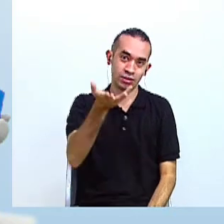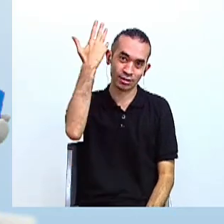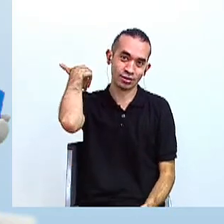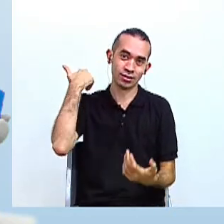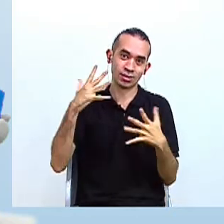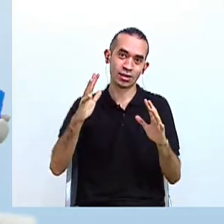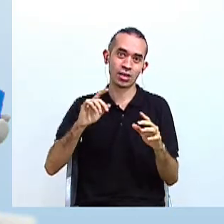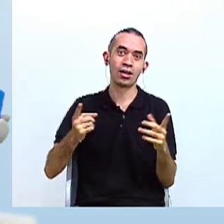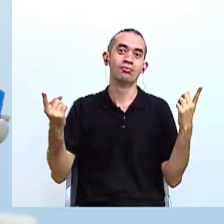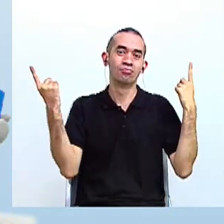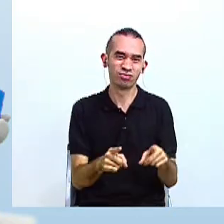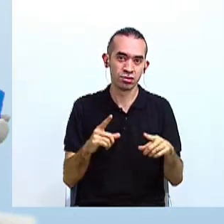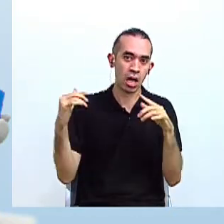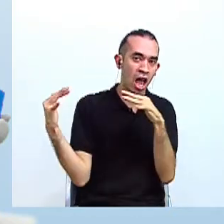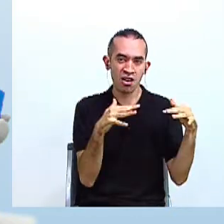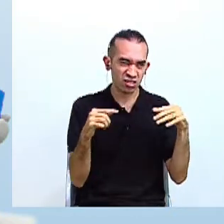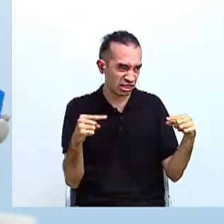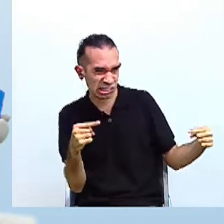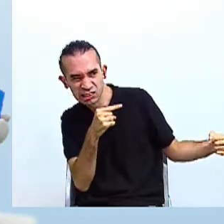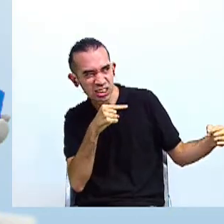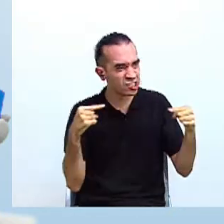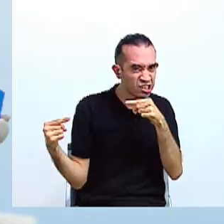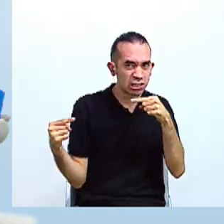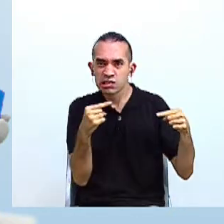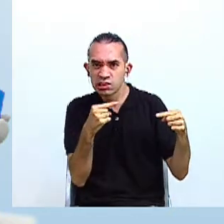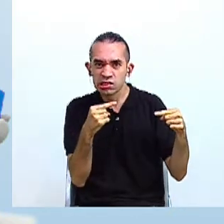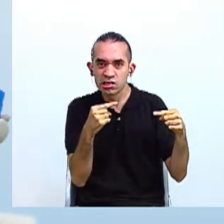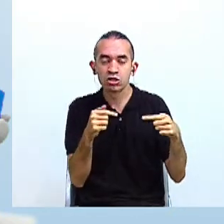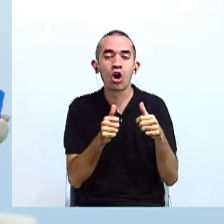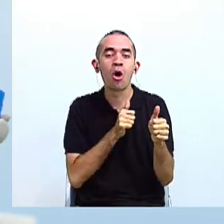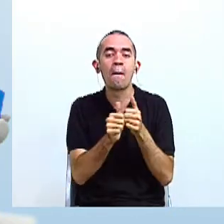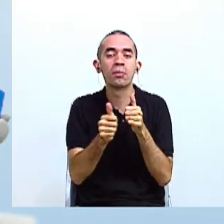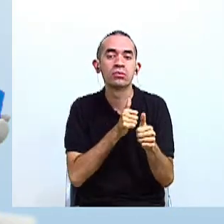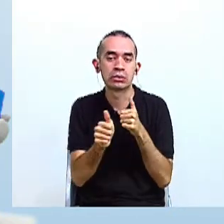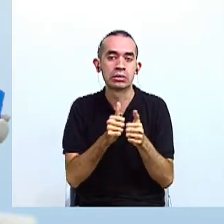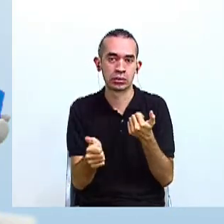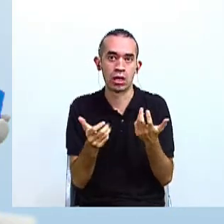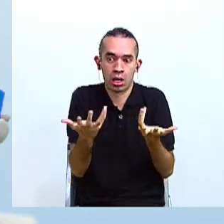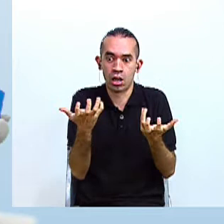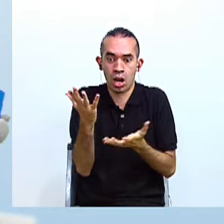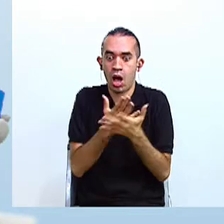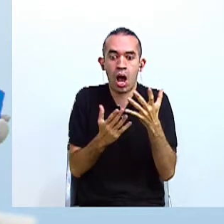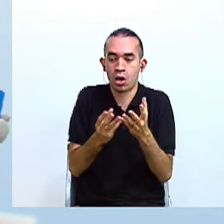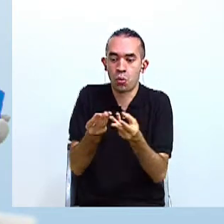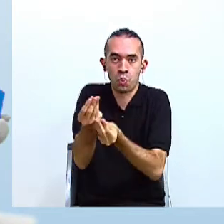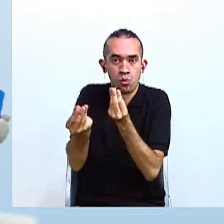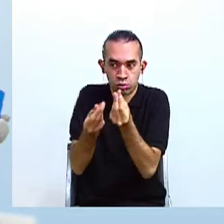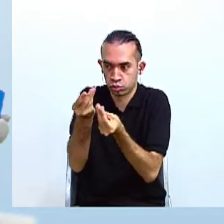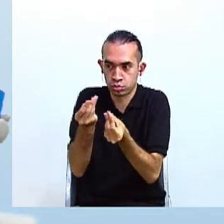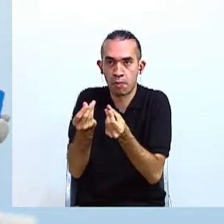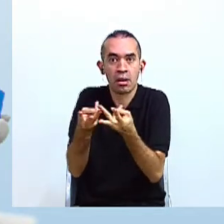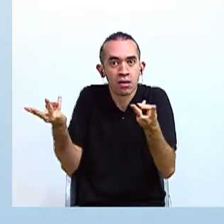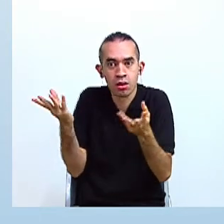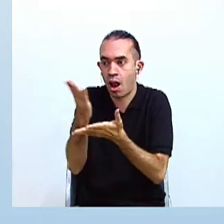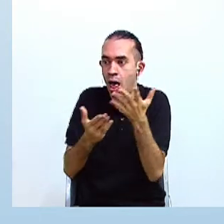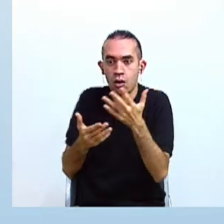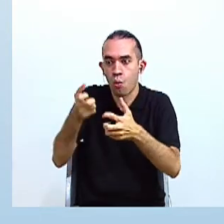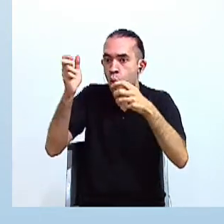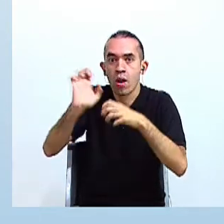degenerado en guerras, en enfrentamientos, debido a la competencia por acaparar ciertos productos, ciertas fuentes de